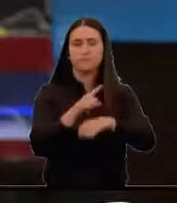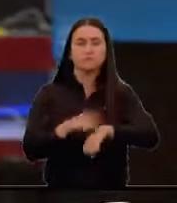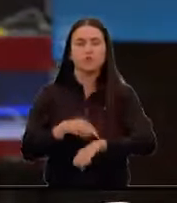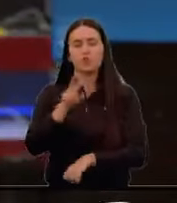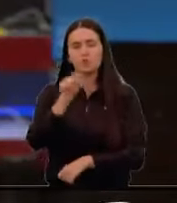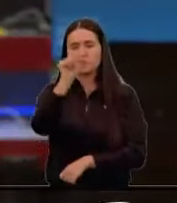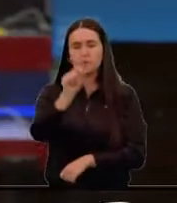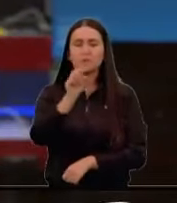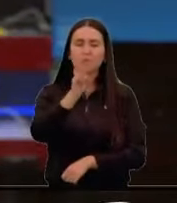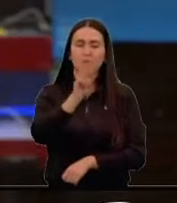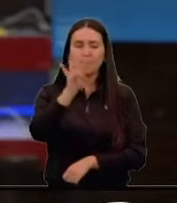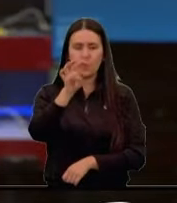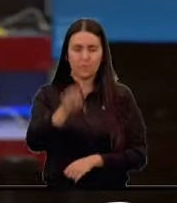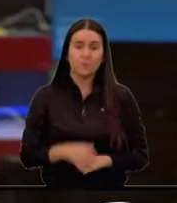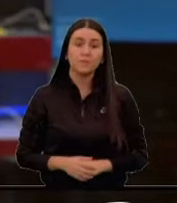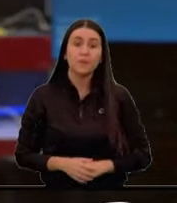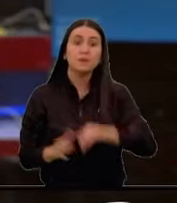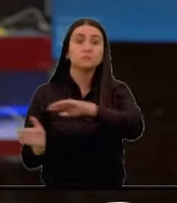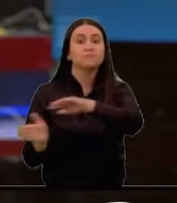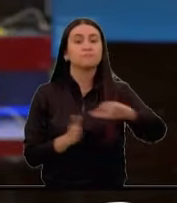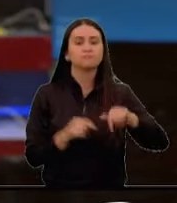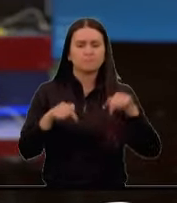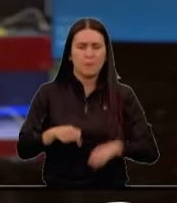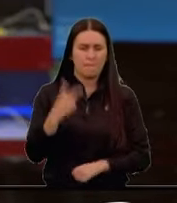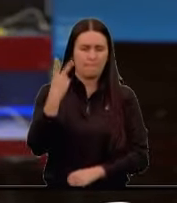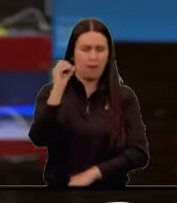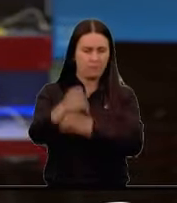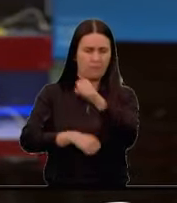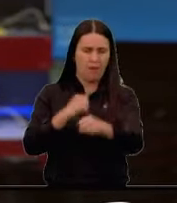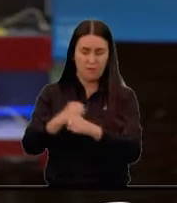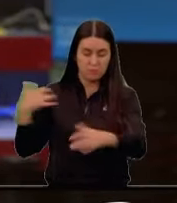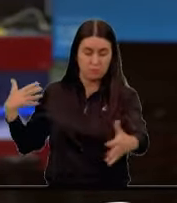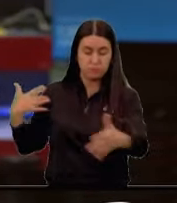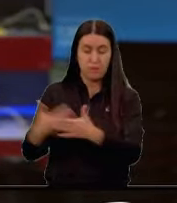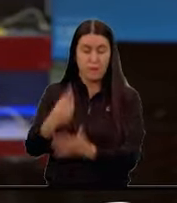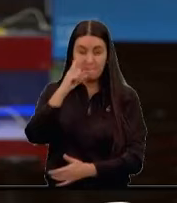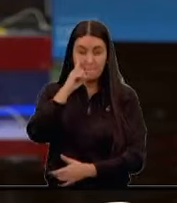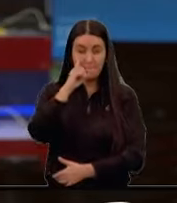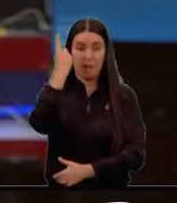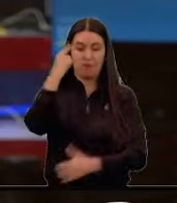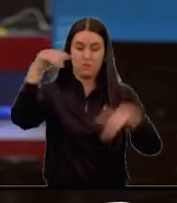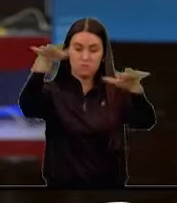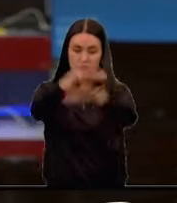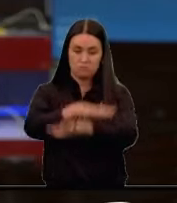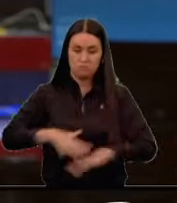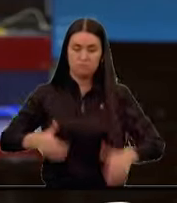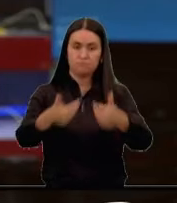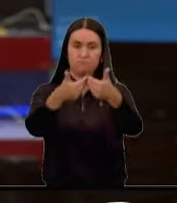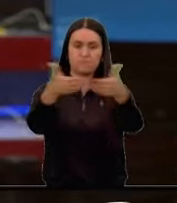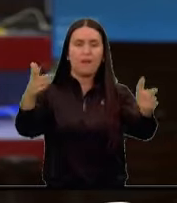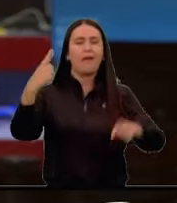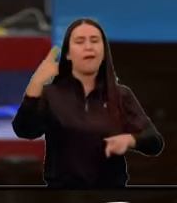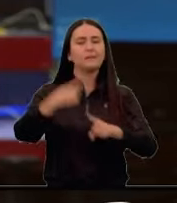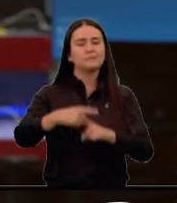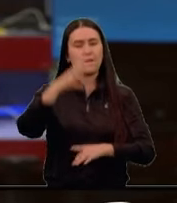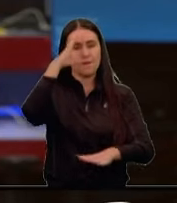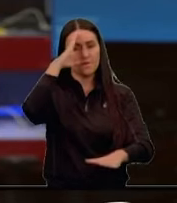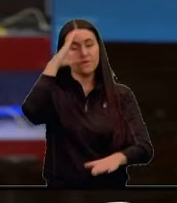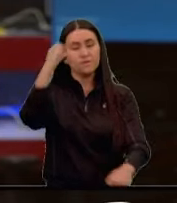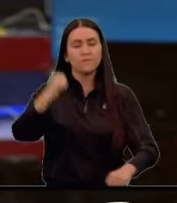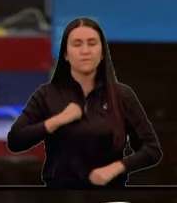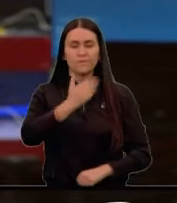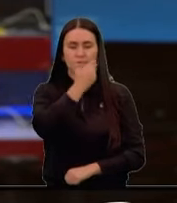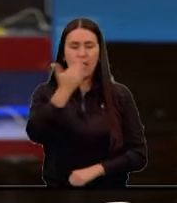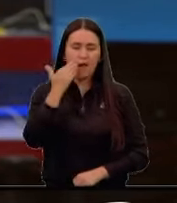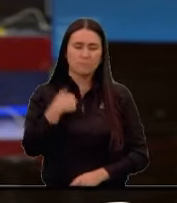Volvemos con esta historia. Después de 20 años, por primera vez en un acto público, comandantes de las antiguas FARC pidieron perdón por hechos de